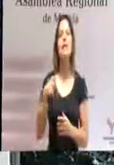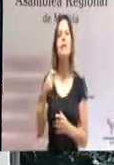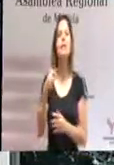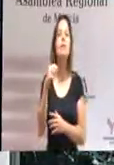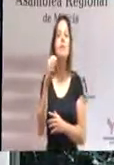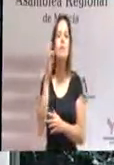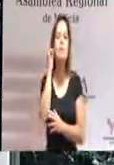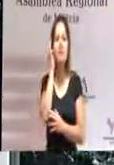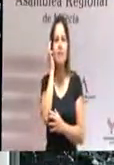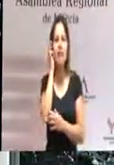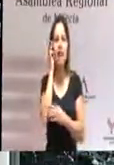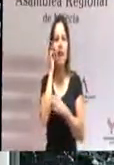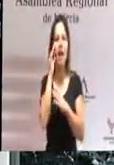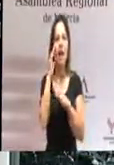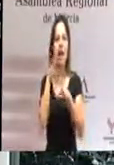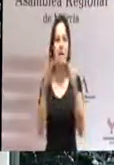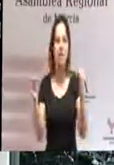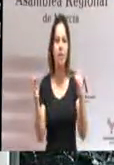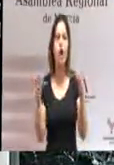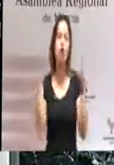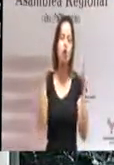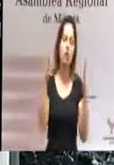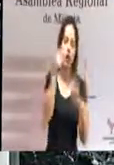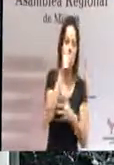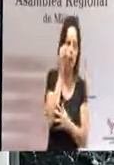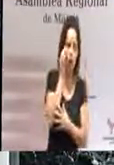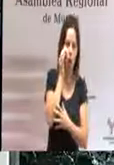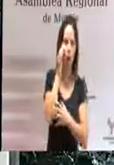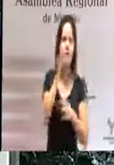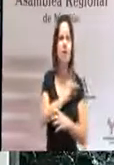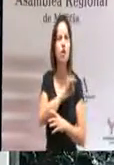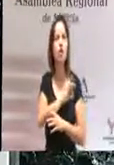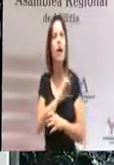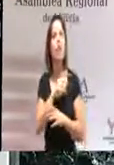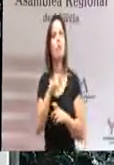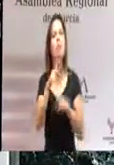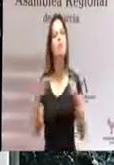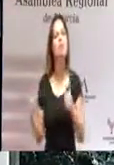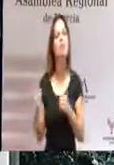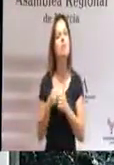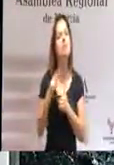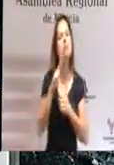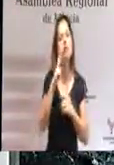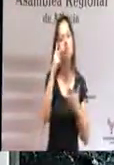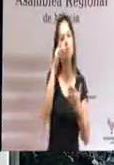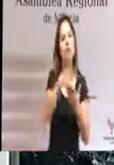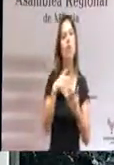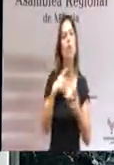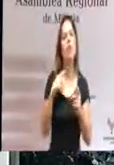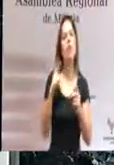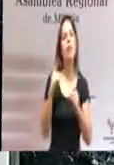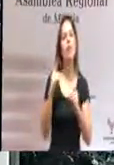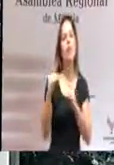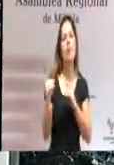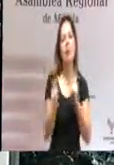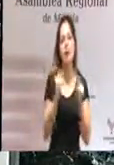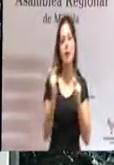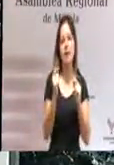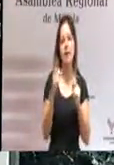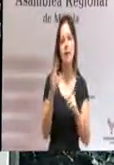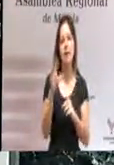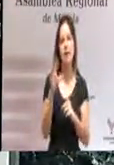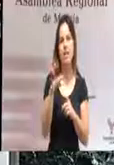Asamblea, señores consejeros, señorías, personas que nos acompañan en este segundo día del debate del Estado de la